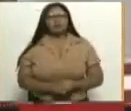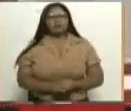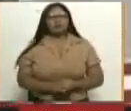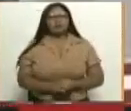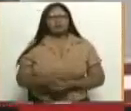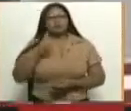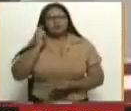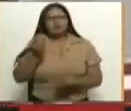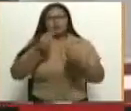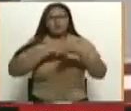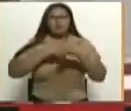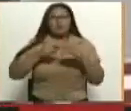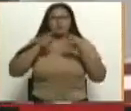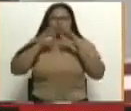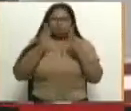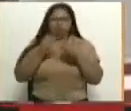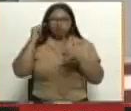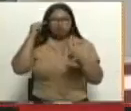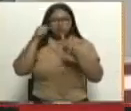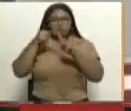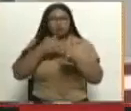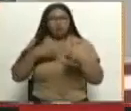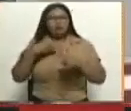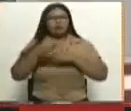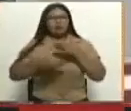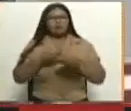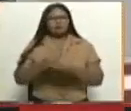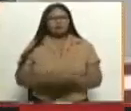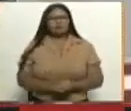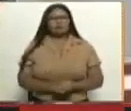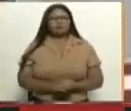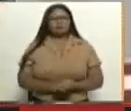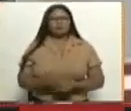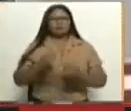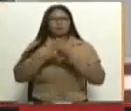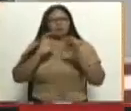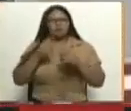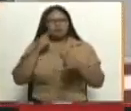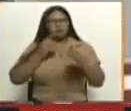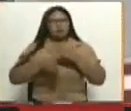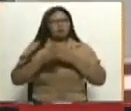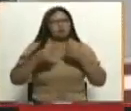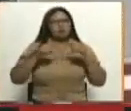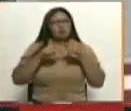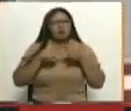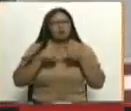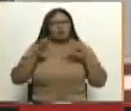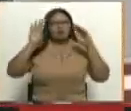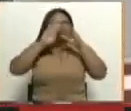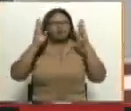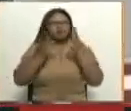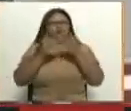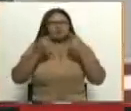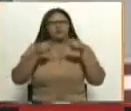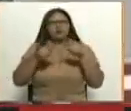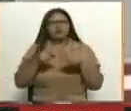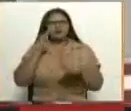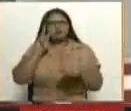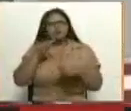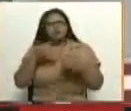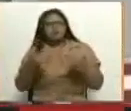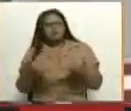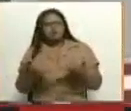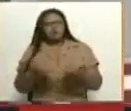la concepción del mundo que se tiene, pero de hecho de eso se trata la concepción del mundo multipolar, en el que nosotros podamos conseguir